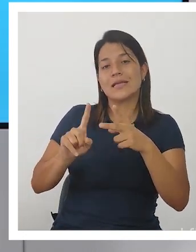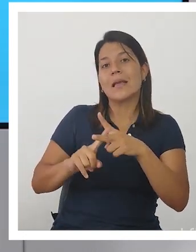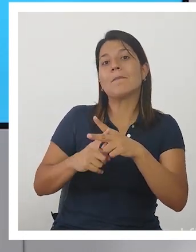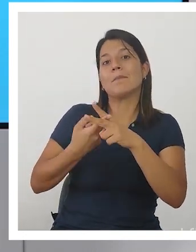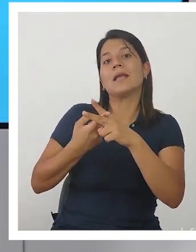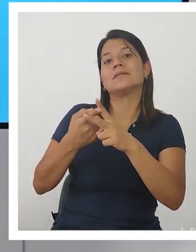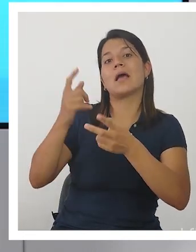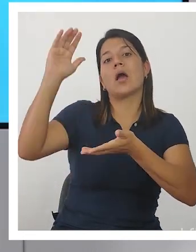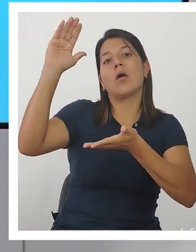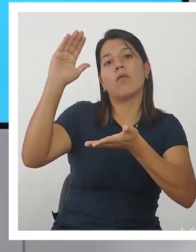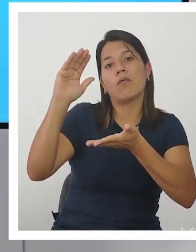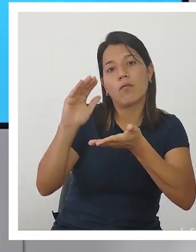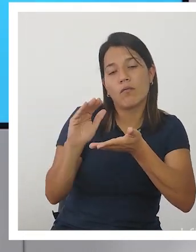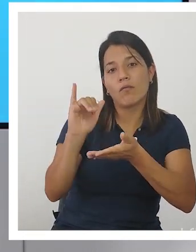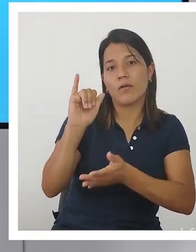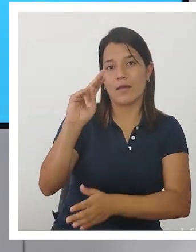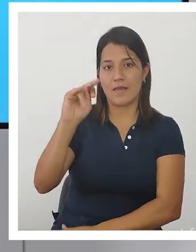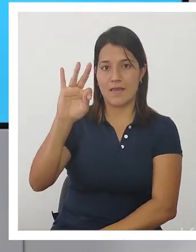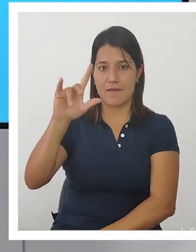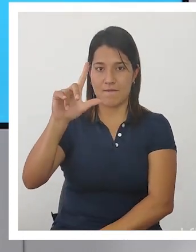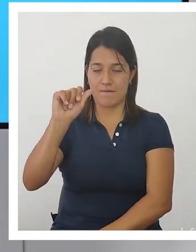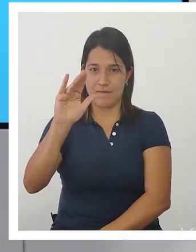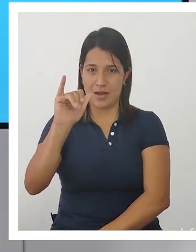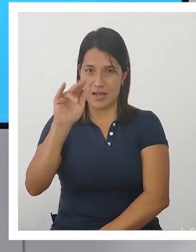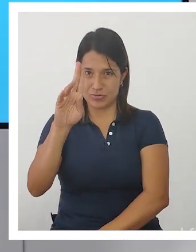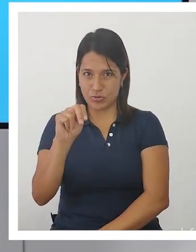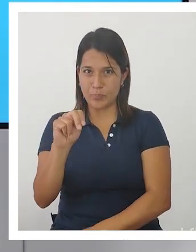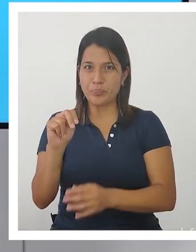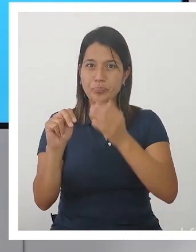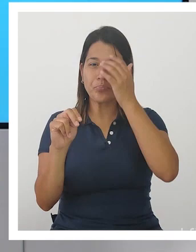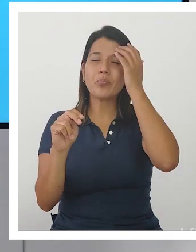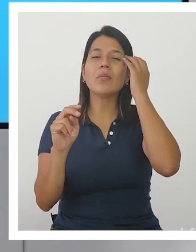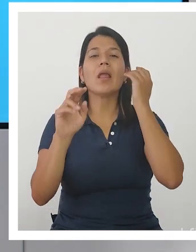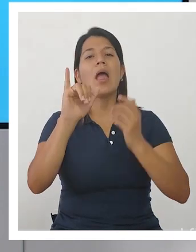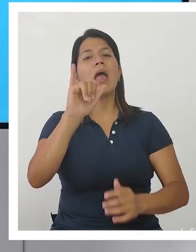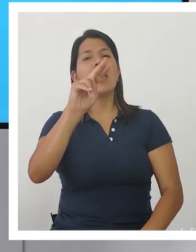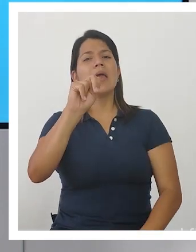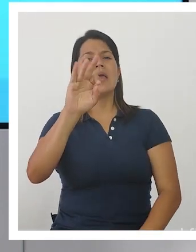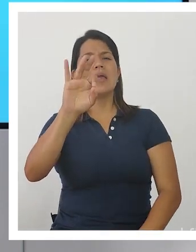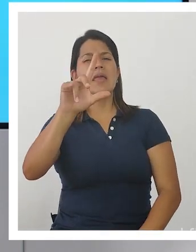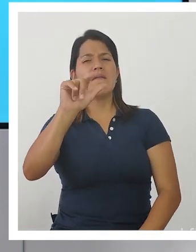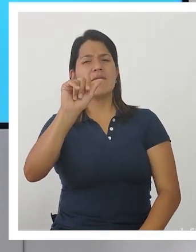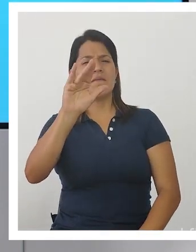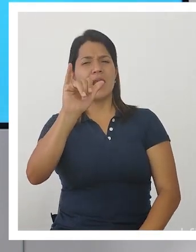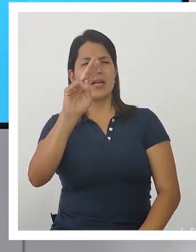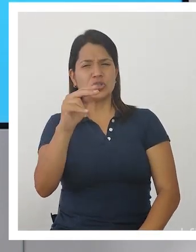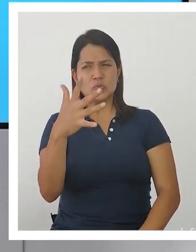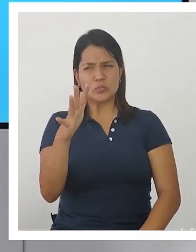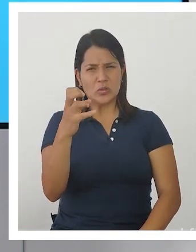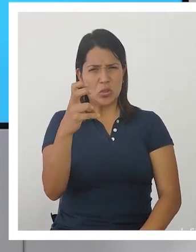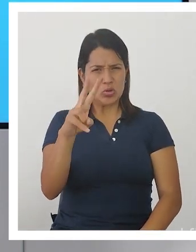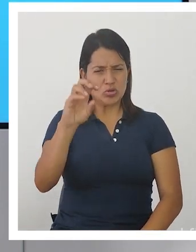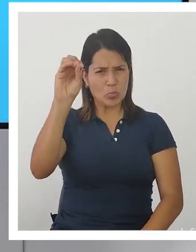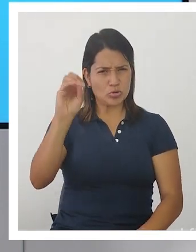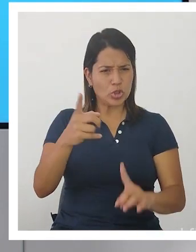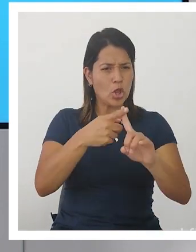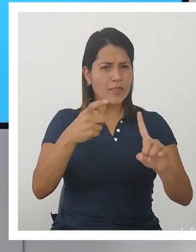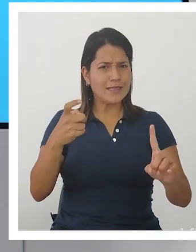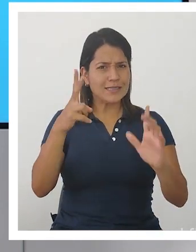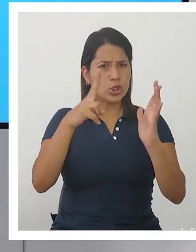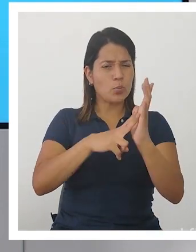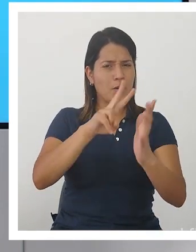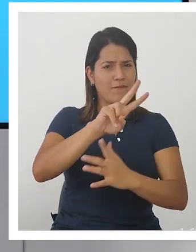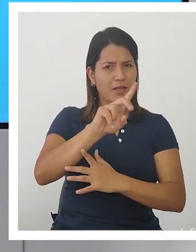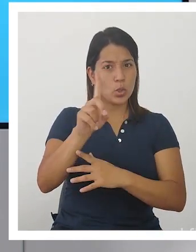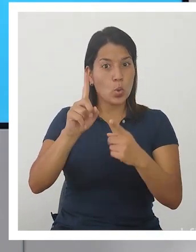o ronda los 12 puntos desde prácticamente el 2021 hasta lo que llevamos a